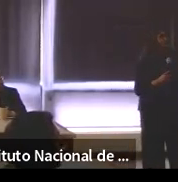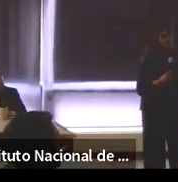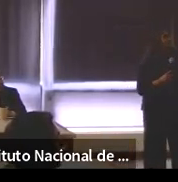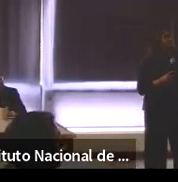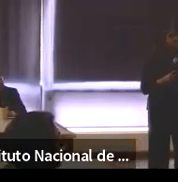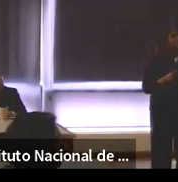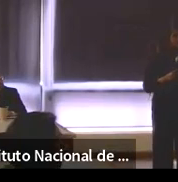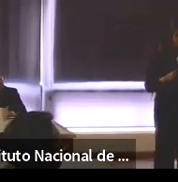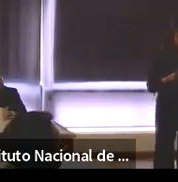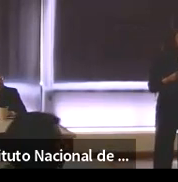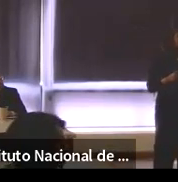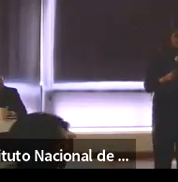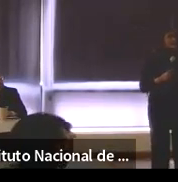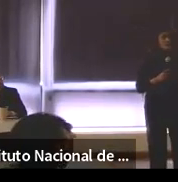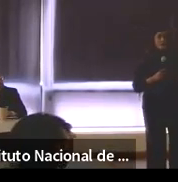mental